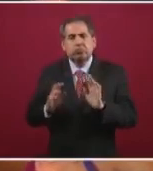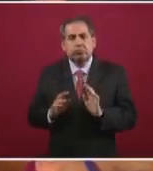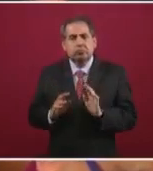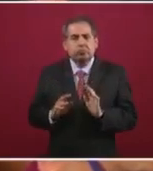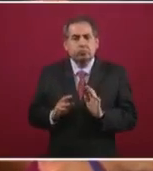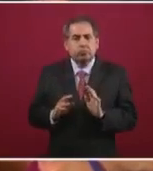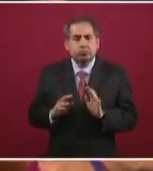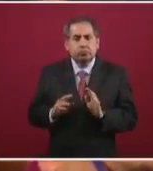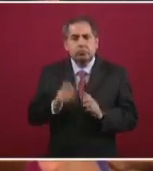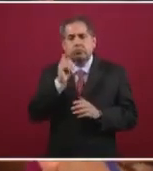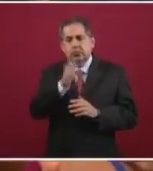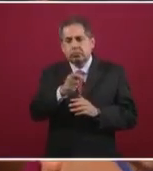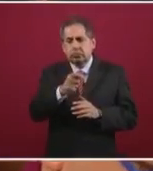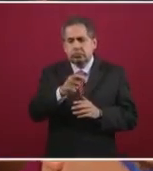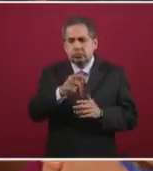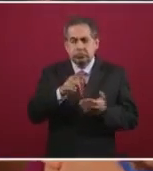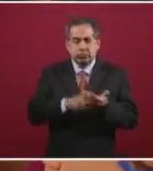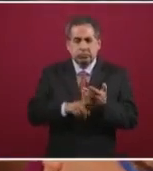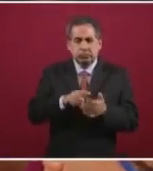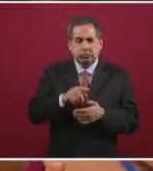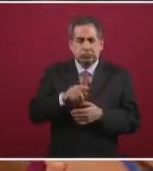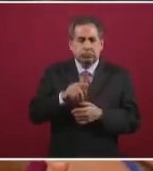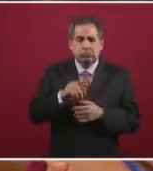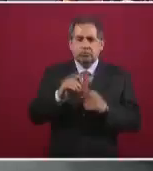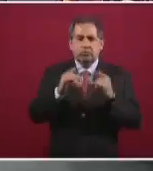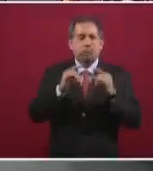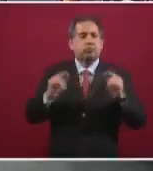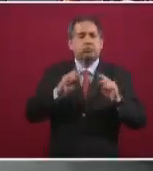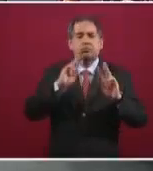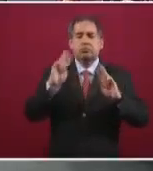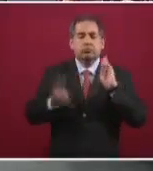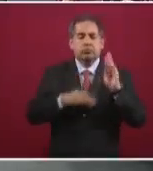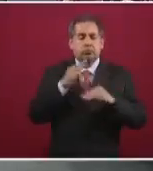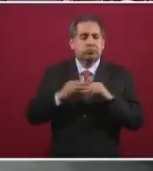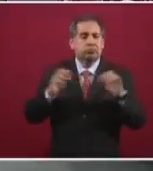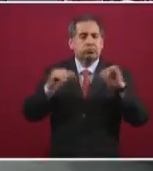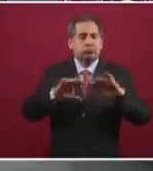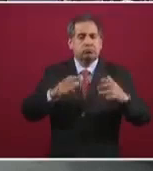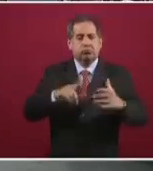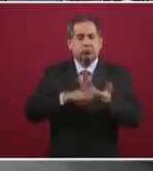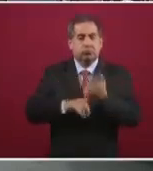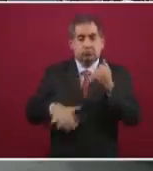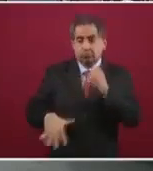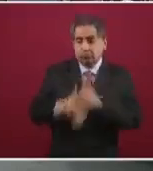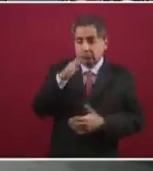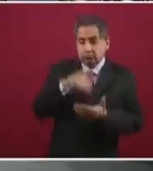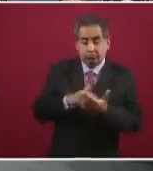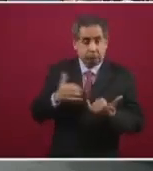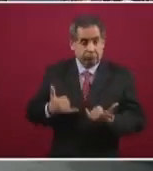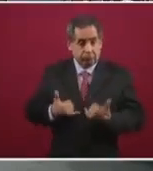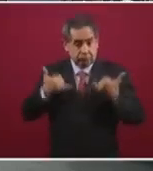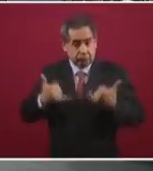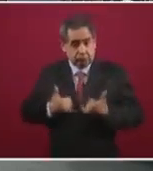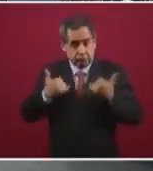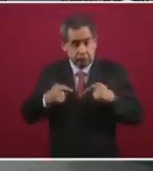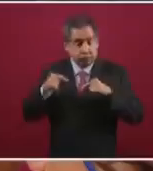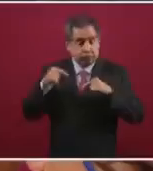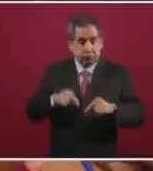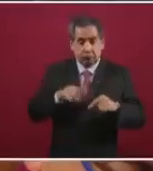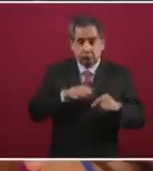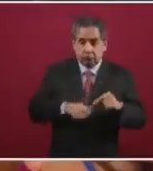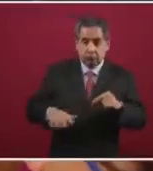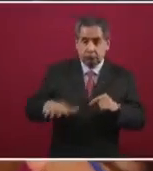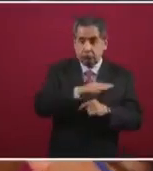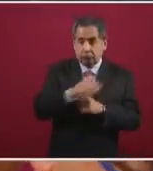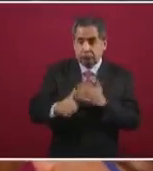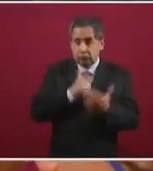de IIGF, Campamento Mundial, en total 15,000 jóvenes en y Arena